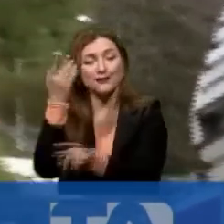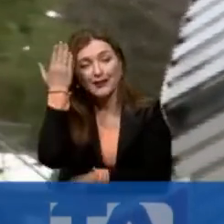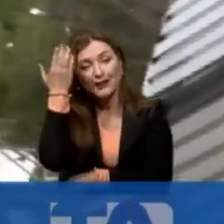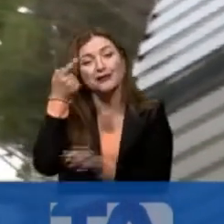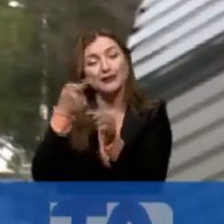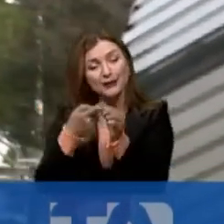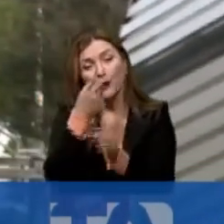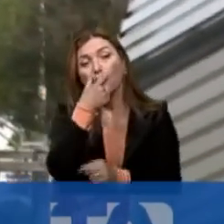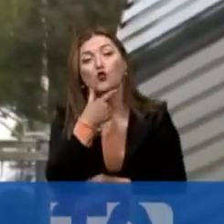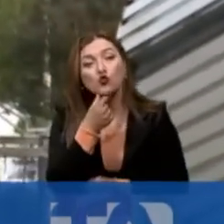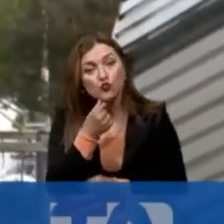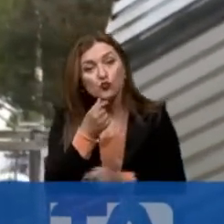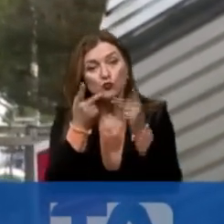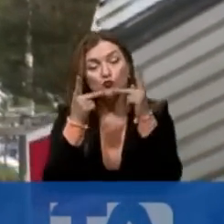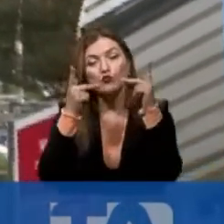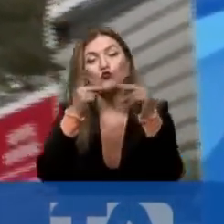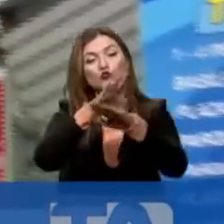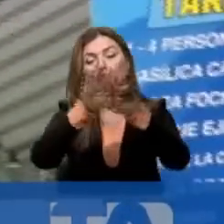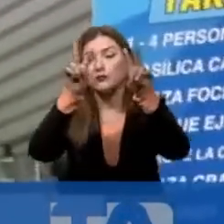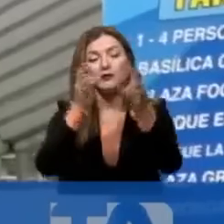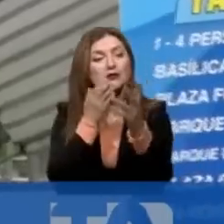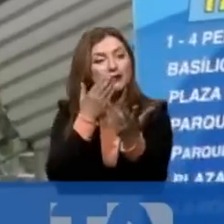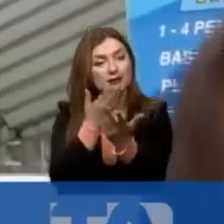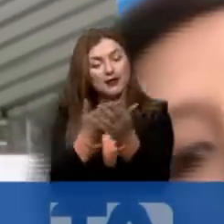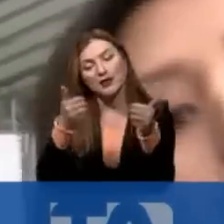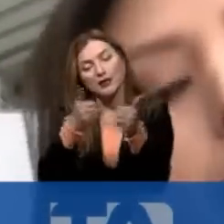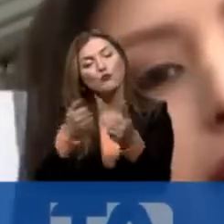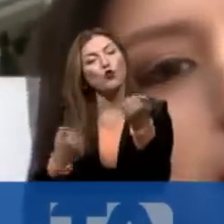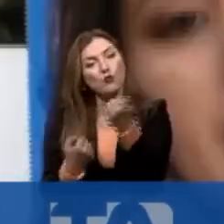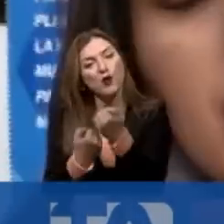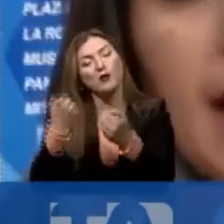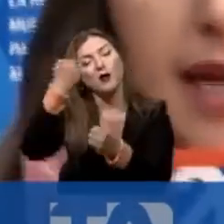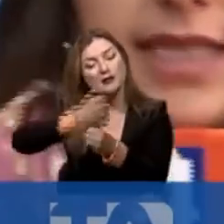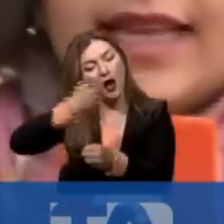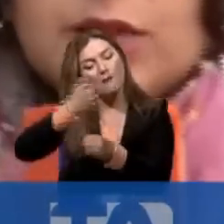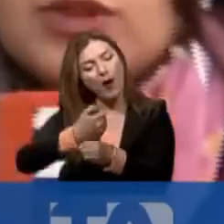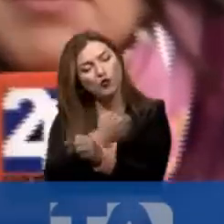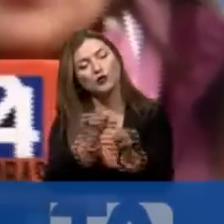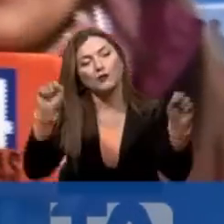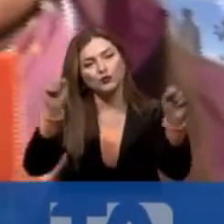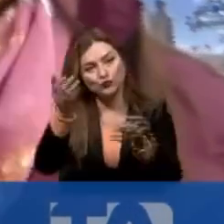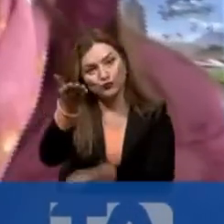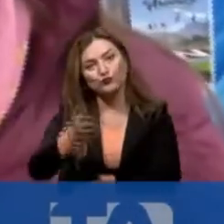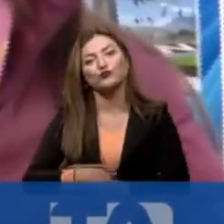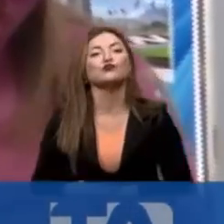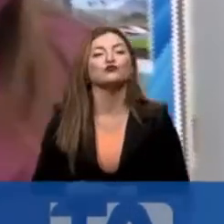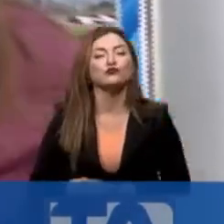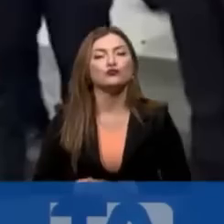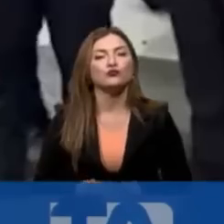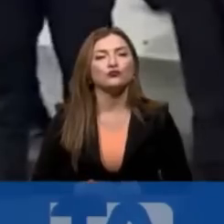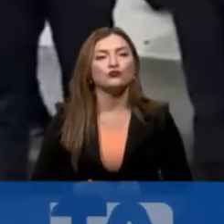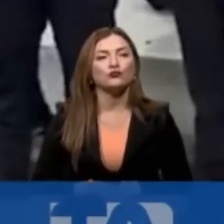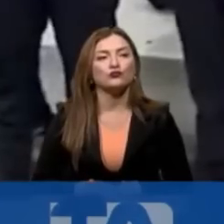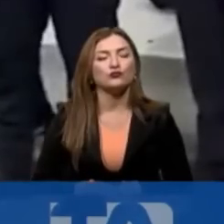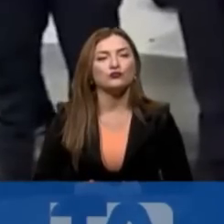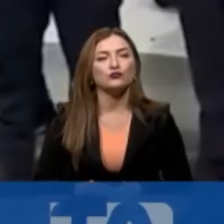Quito publicó un pronunciamiento agradeciendo a todas las personas que participaron en el rescate. Escuchemos.